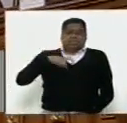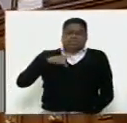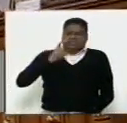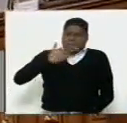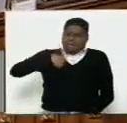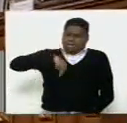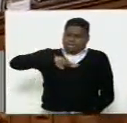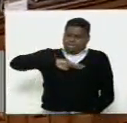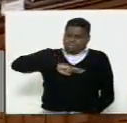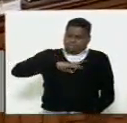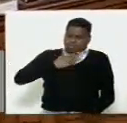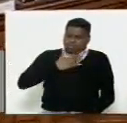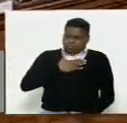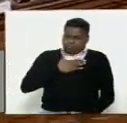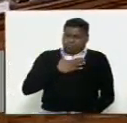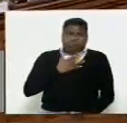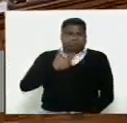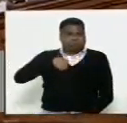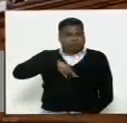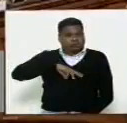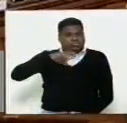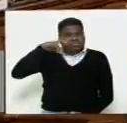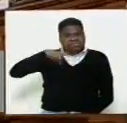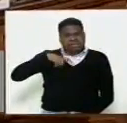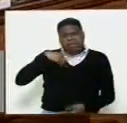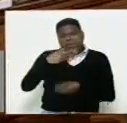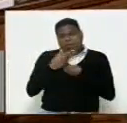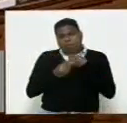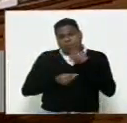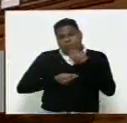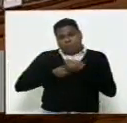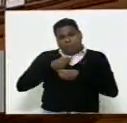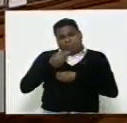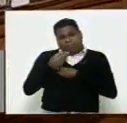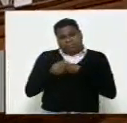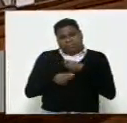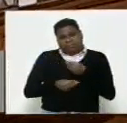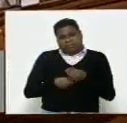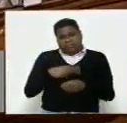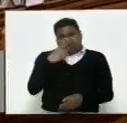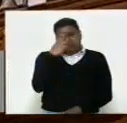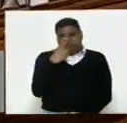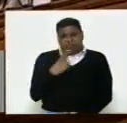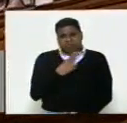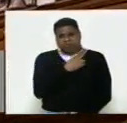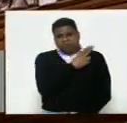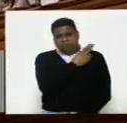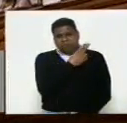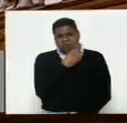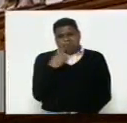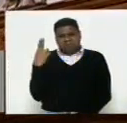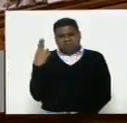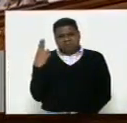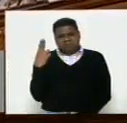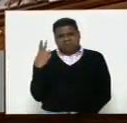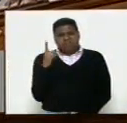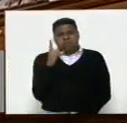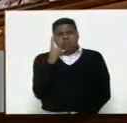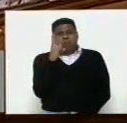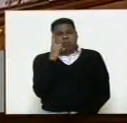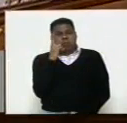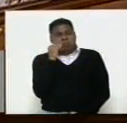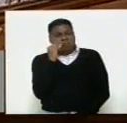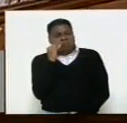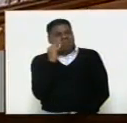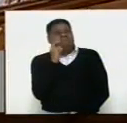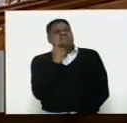necesitamos? Necesitamos hacer un pacto de los hombres y